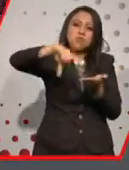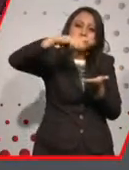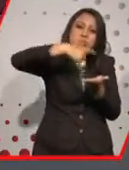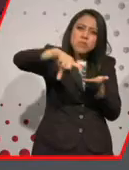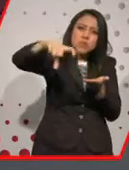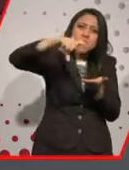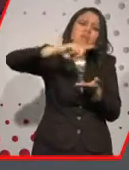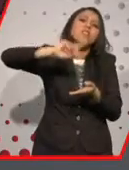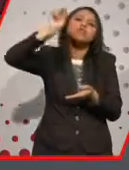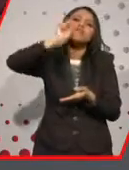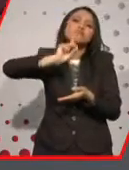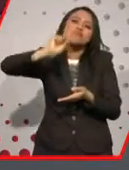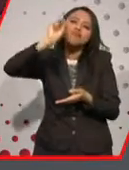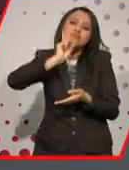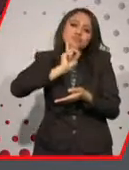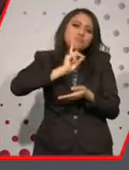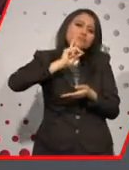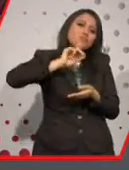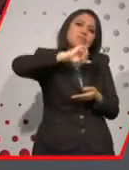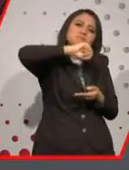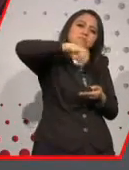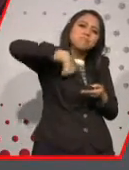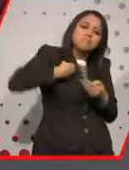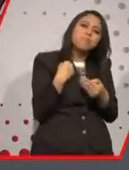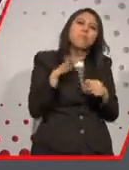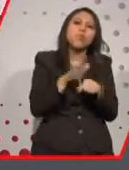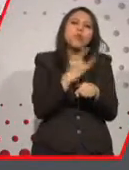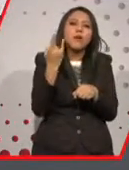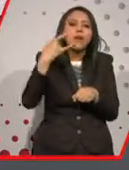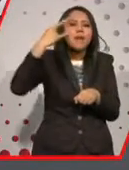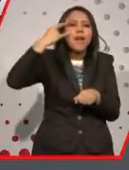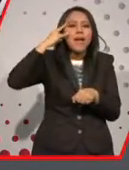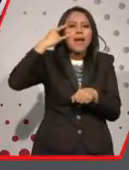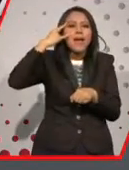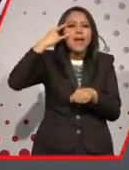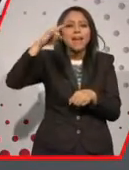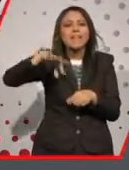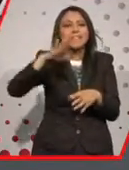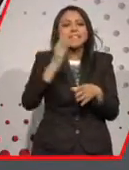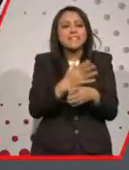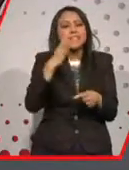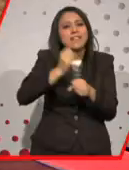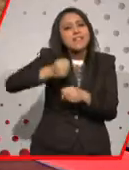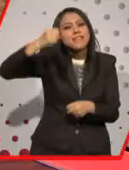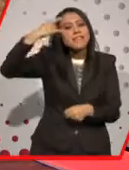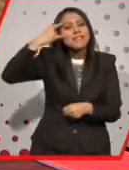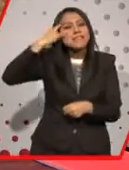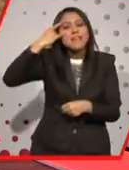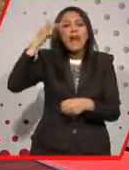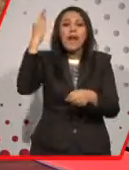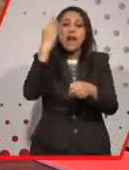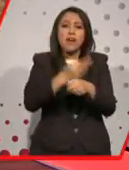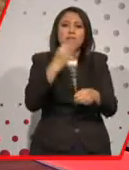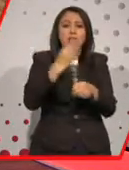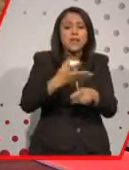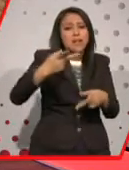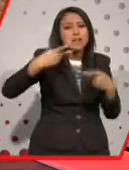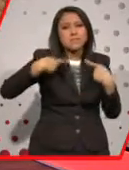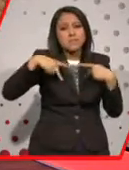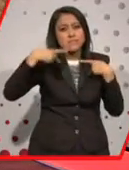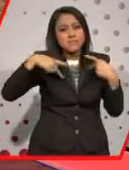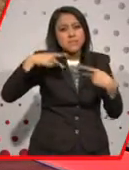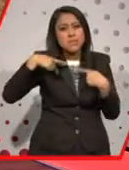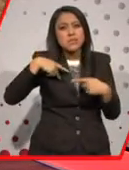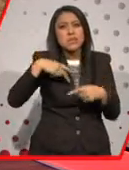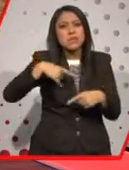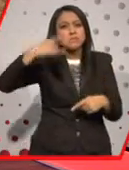Las mujeres se quedaban guardadas para que no se lo robaran los piratas, entonces iba el hombre. Entonces dejaban guardadas a las mujeres. Y las mujeres de ahora dicen, mira, siguiendo la tradición no van a ir a